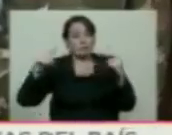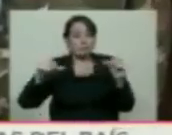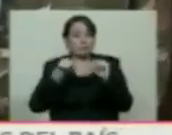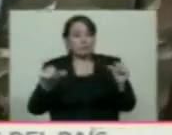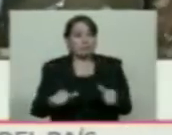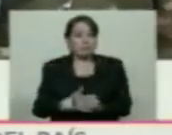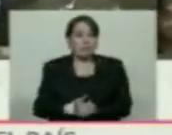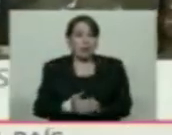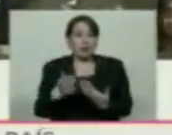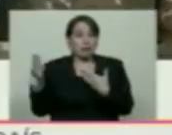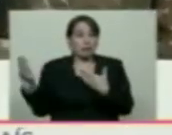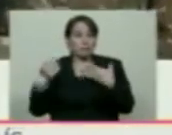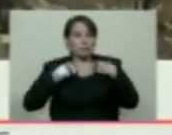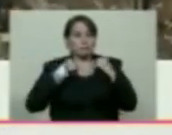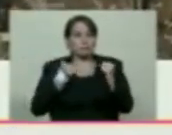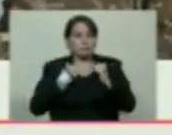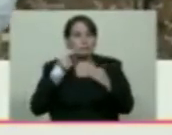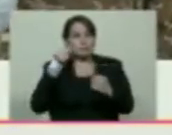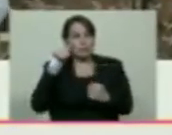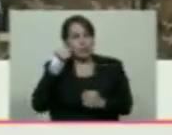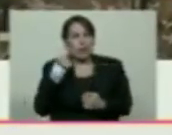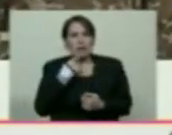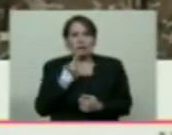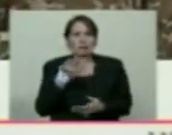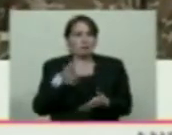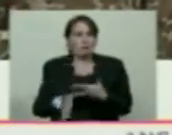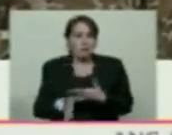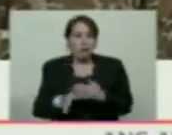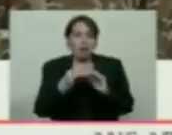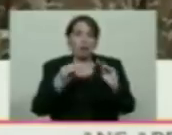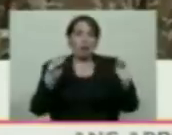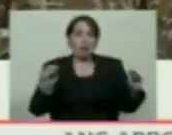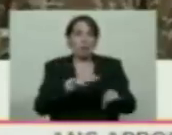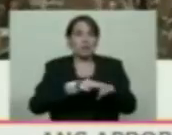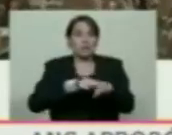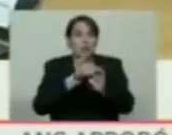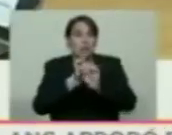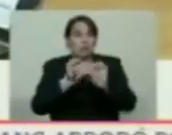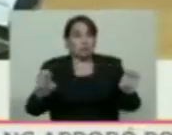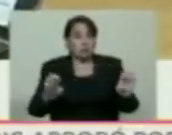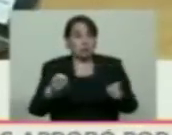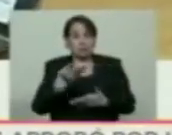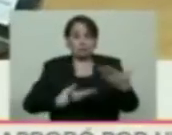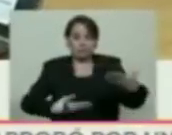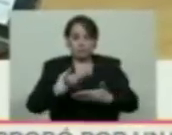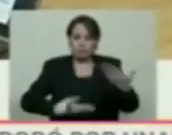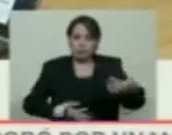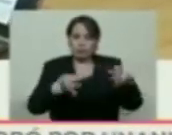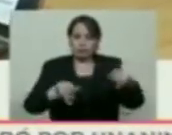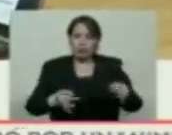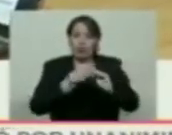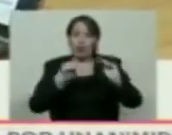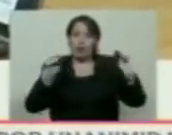vicepresidente sectorial para Desarrollo Social y Territorial, Aristóbulo Turis, anunció que desde el Ministerio de Educación se ha enviado una circular a cada zona educativa